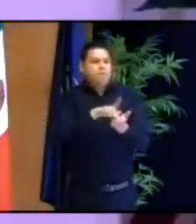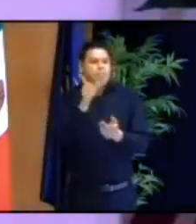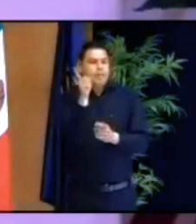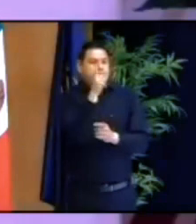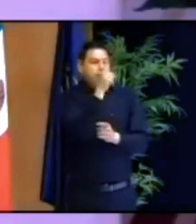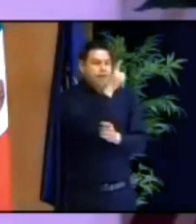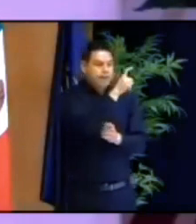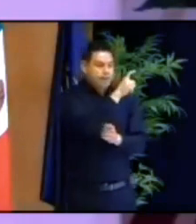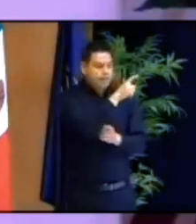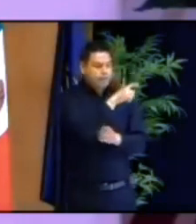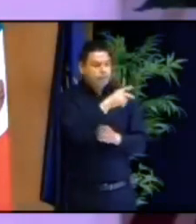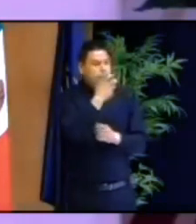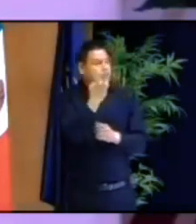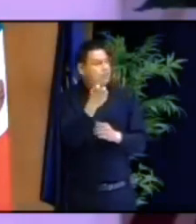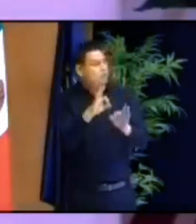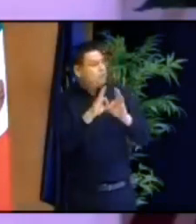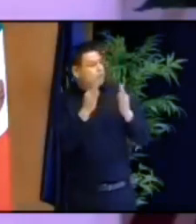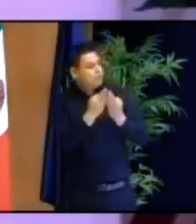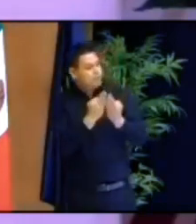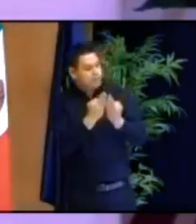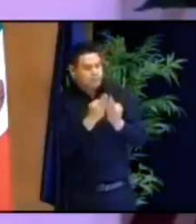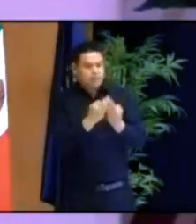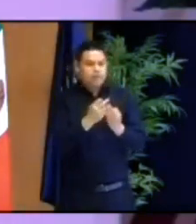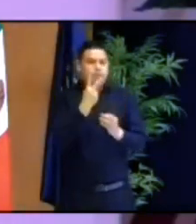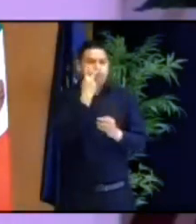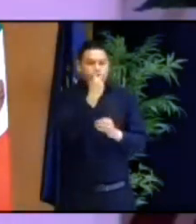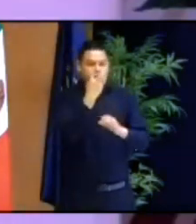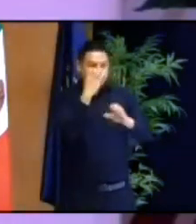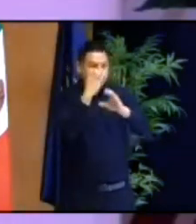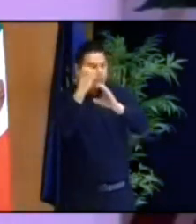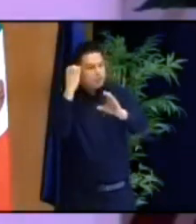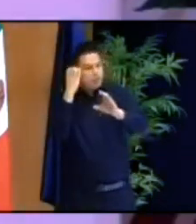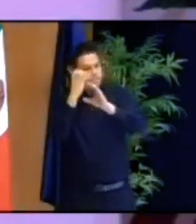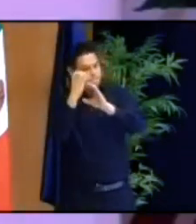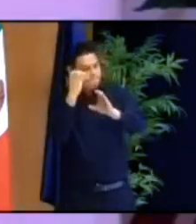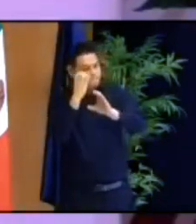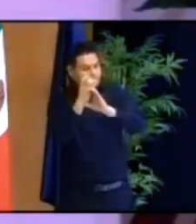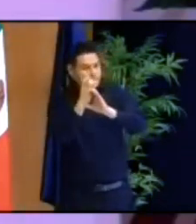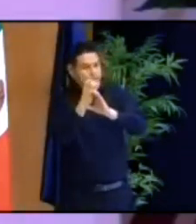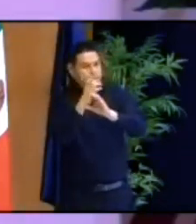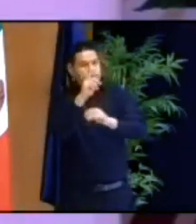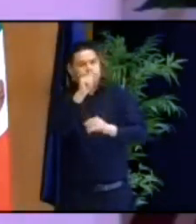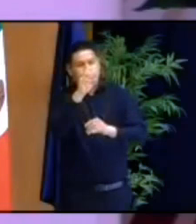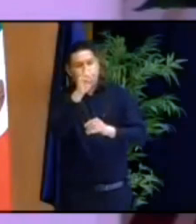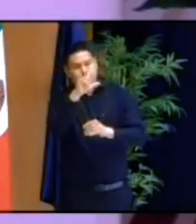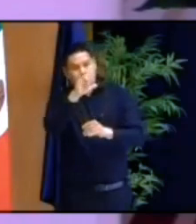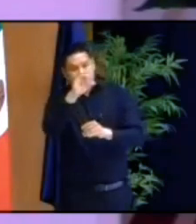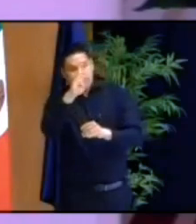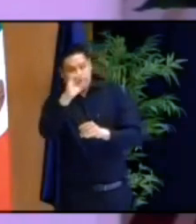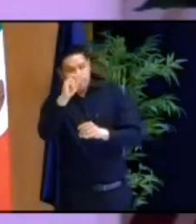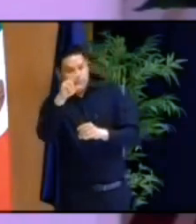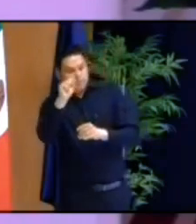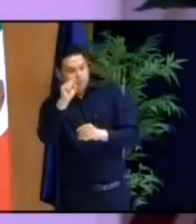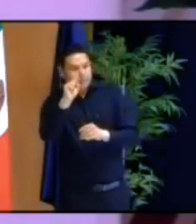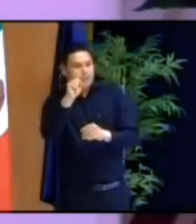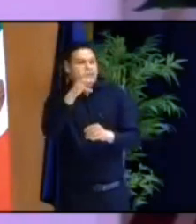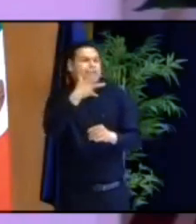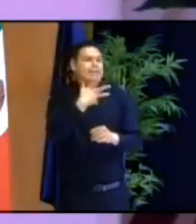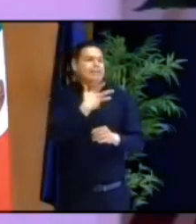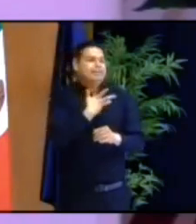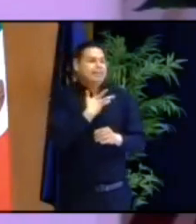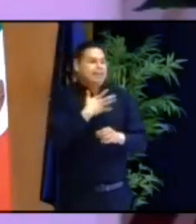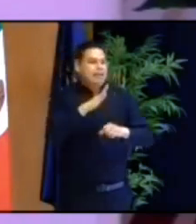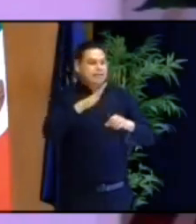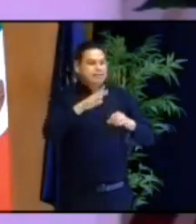zonas. Así que los dos transportes y el trolebús elevado están justamente en las zonas